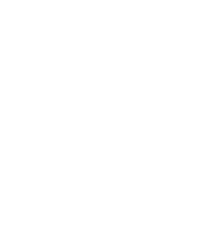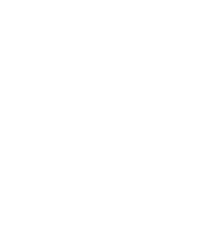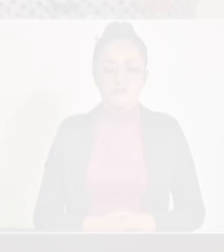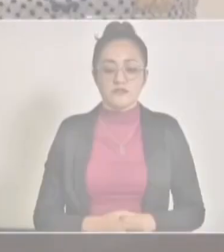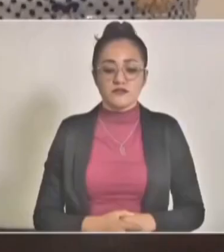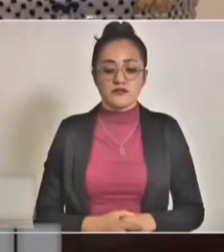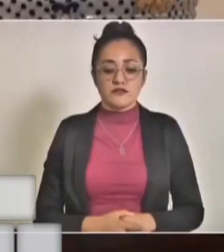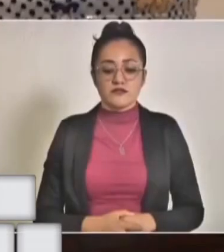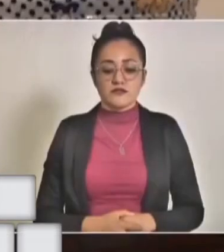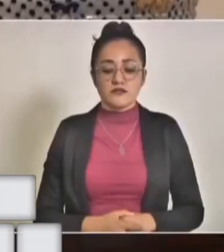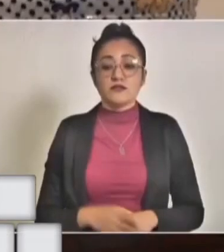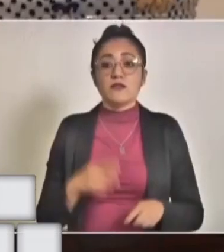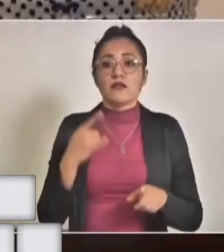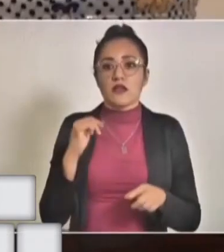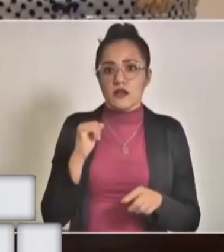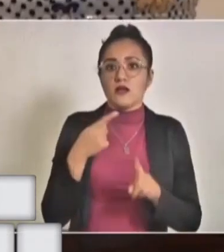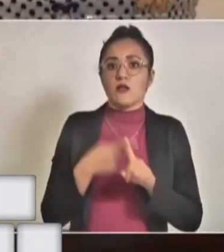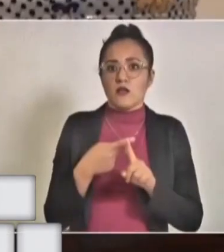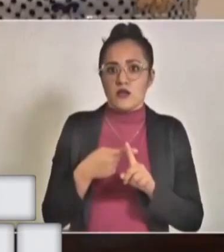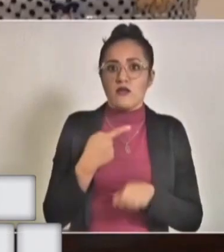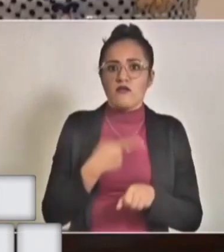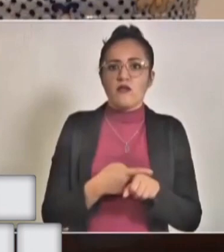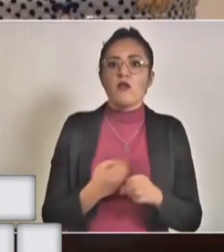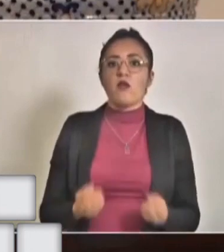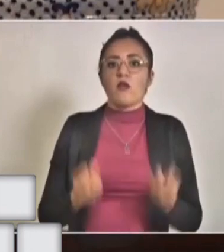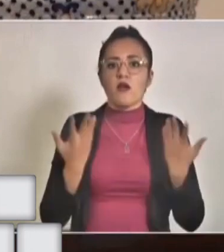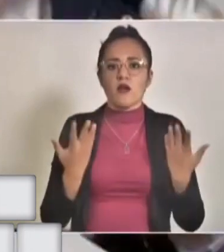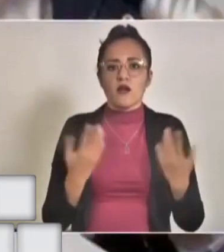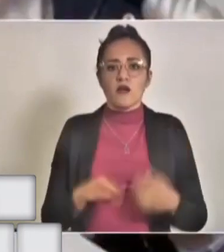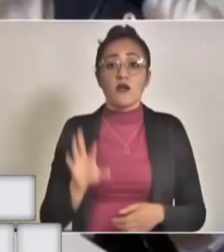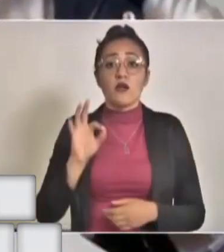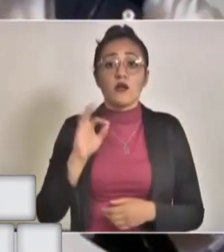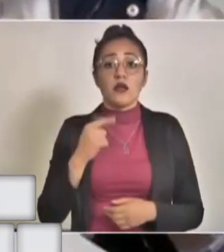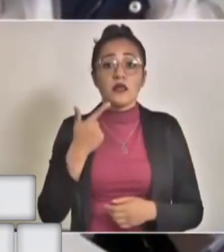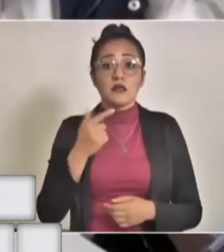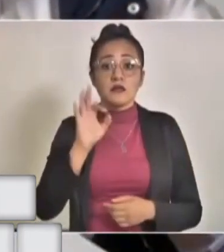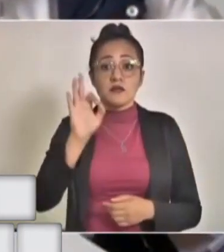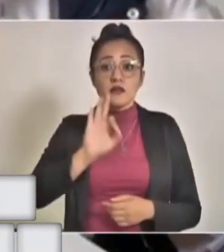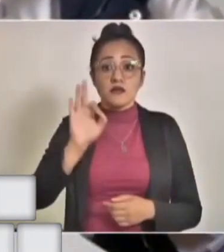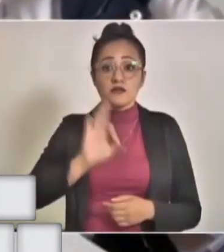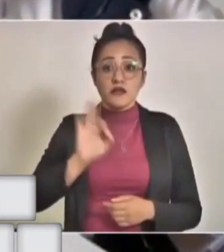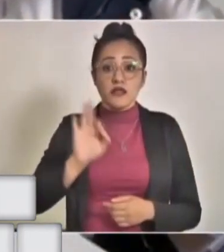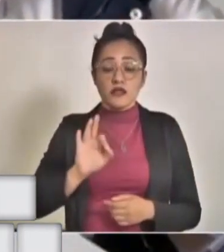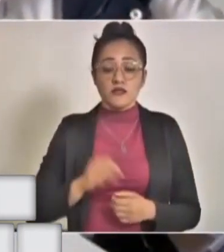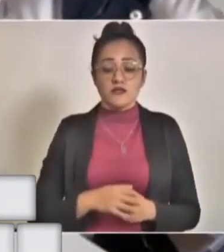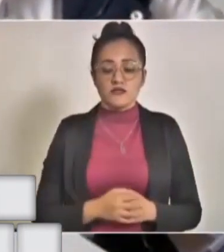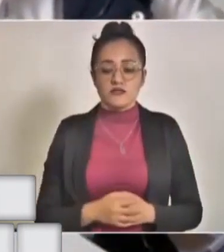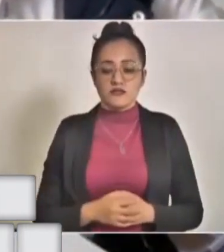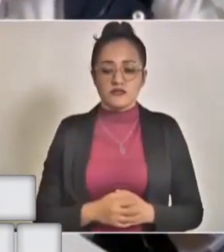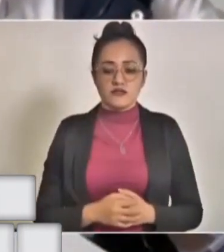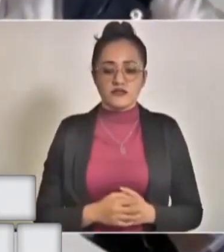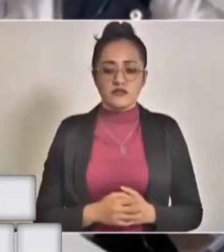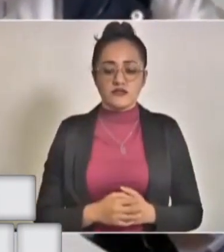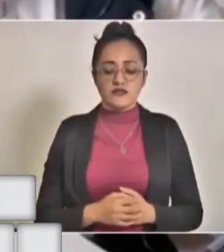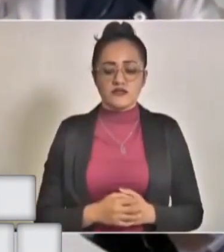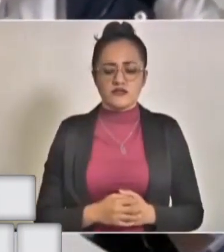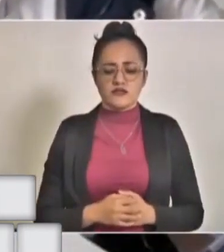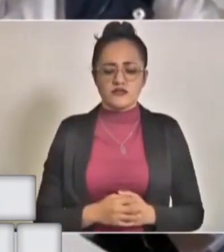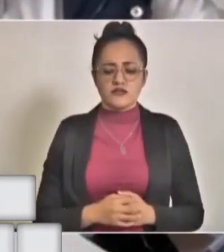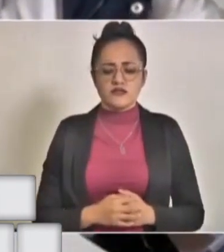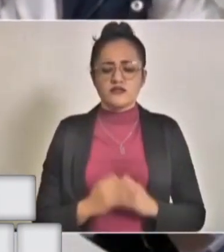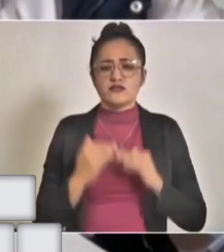de positividad secretario 47 % gobernador estuvimos en una